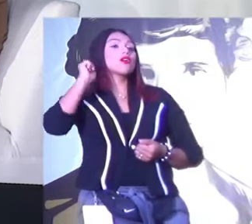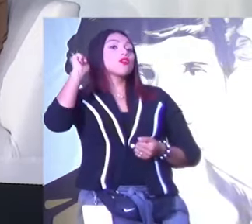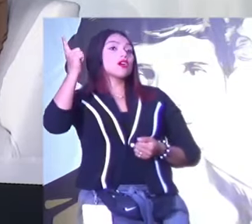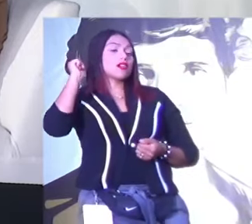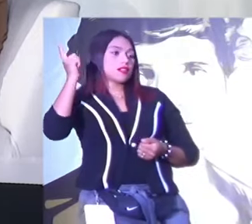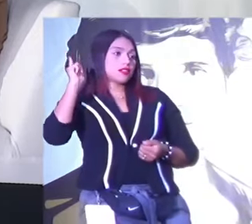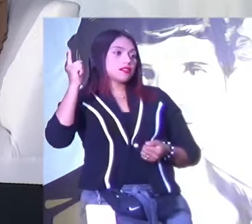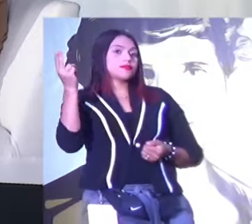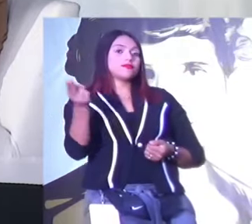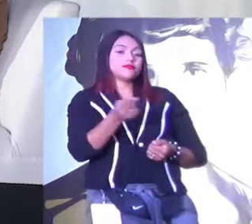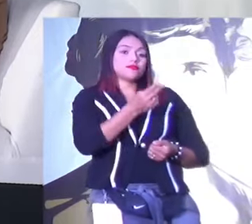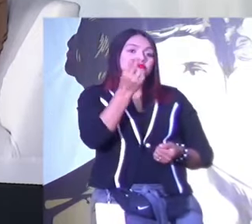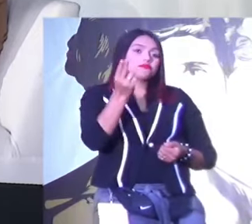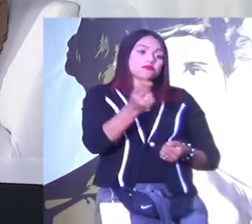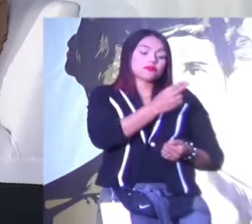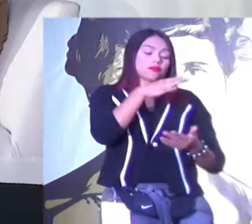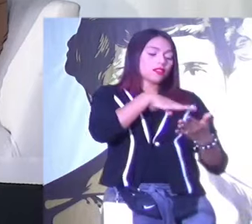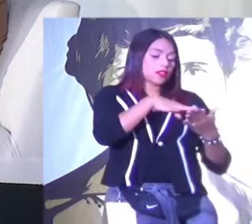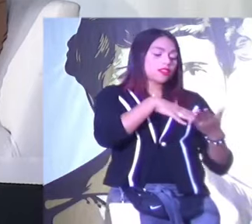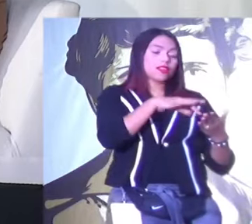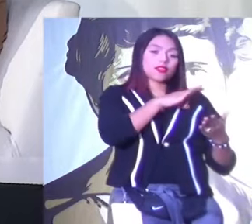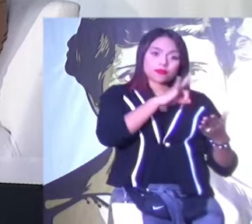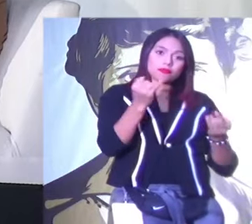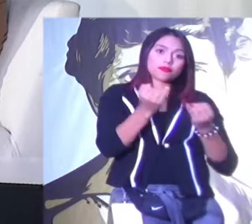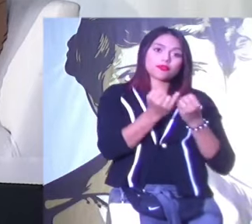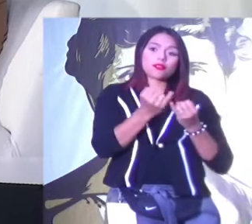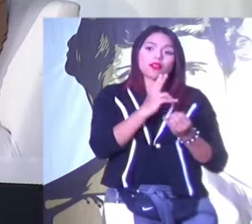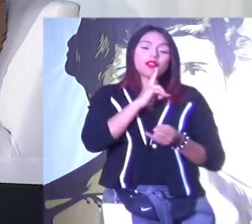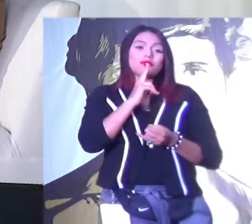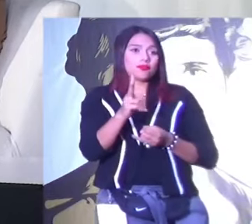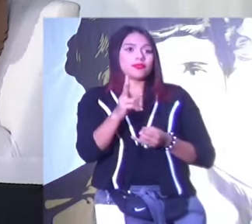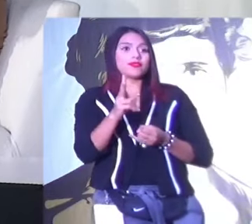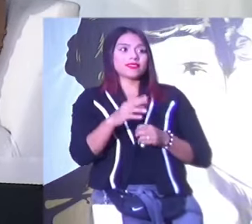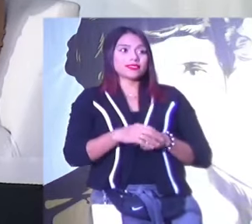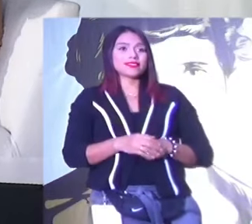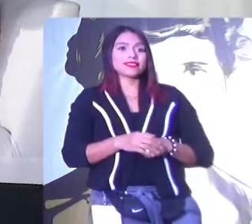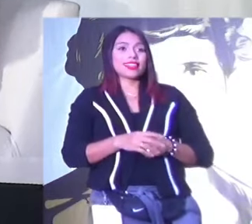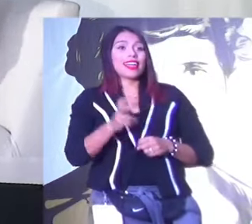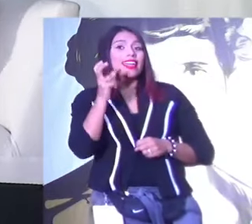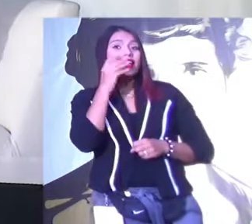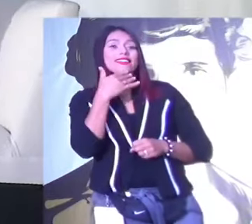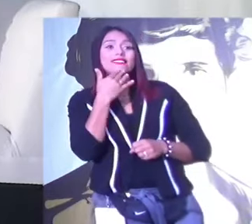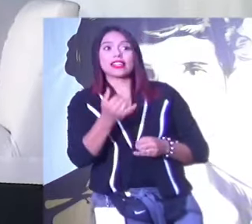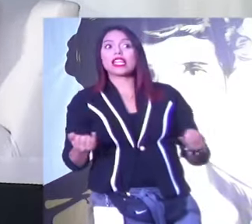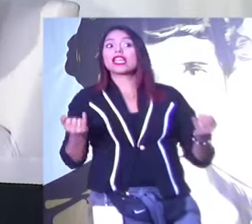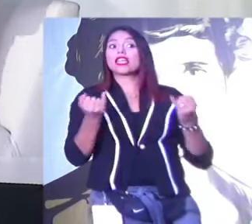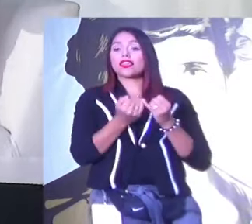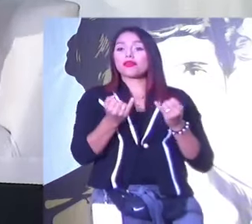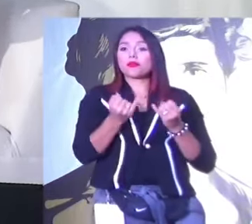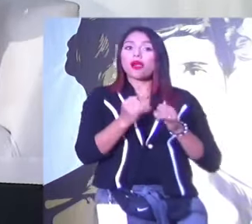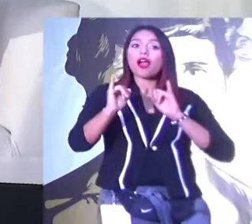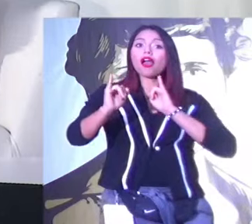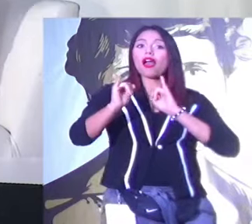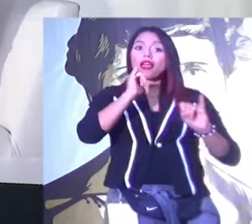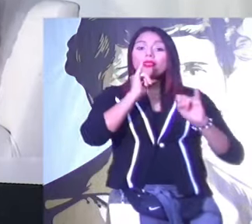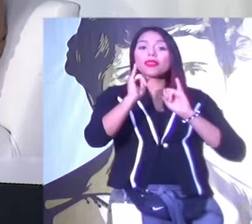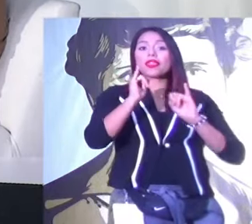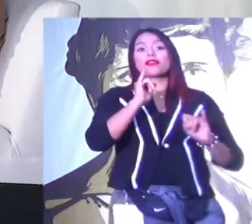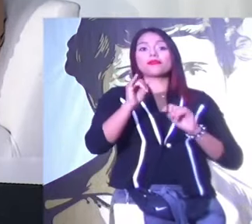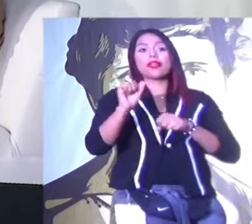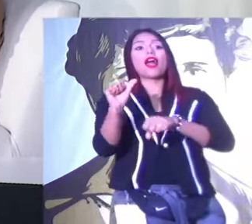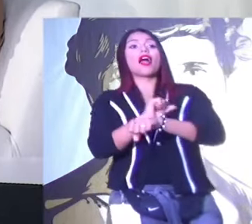pudieran leerlos ustedes en voz alta y a ver cómo se escuchan. Leer e interpretar La Misa Fronteriza, porque la pueden hacer propia,